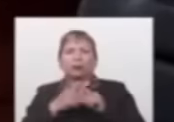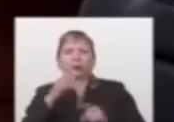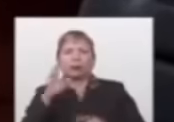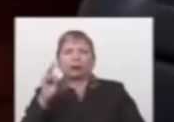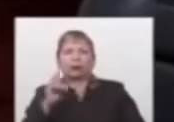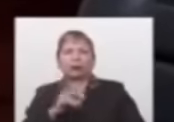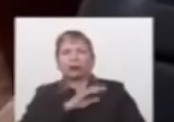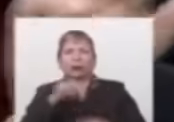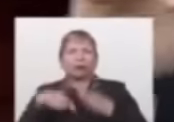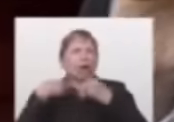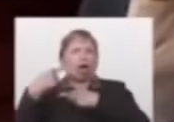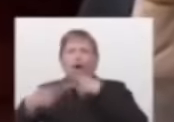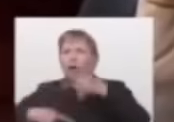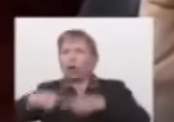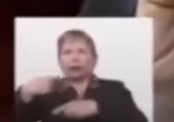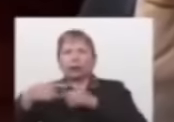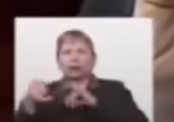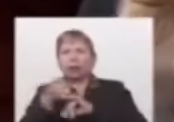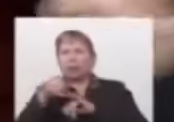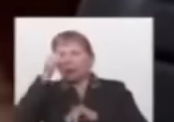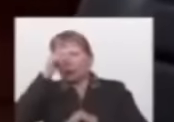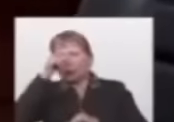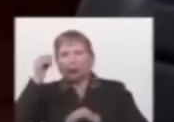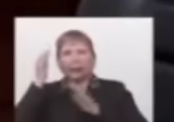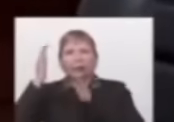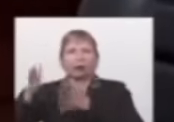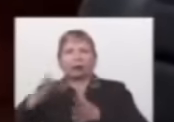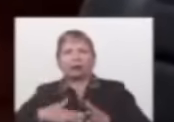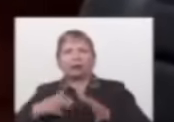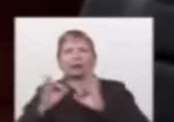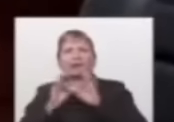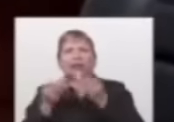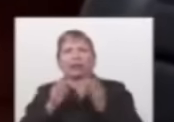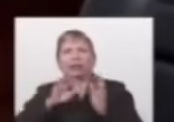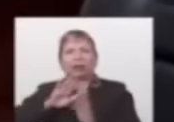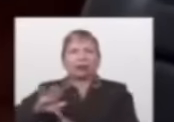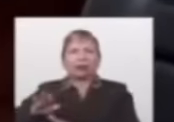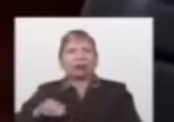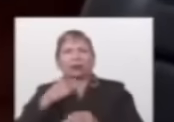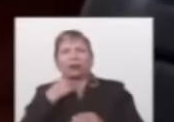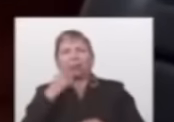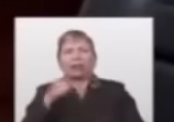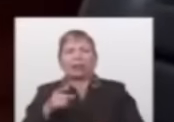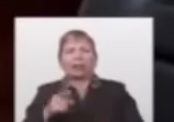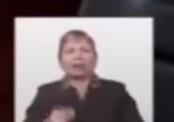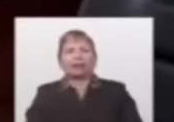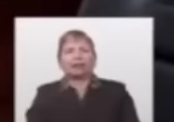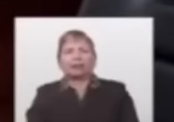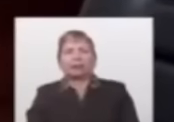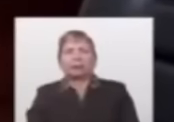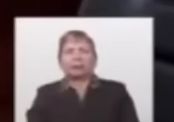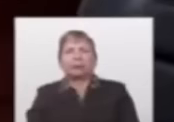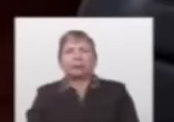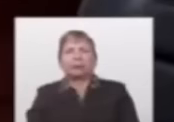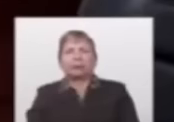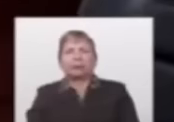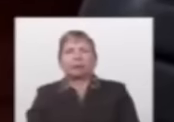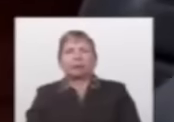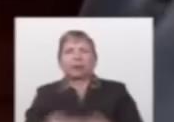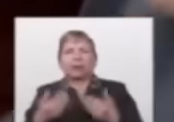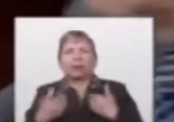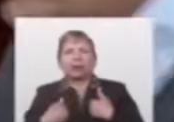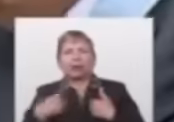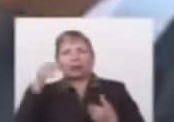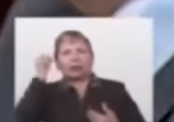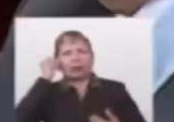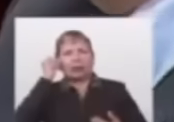proceso. Así fue el tenso momento que protagonizaron las congresistas Sigrid Bazán, Susel Paredes, contra la fiscal de la